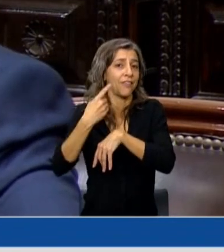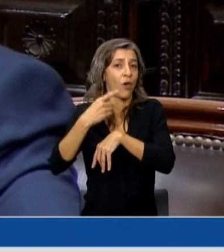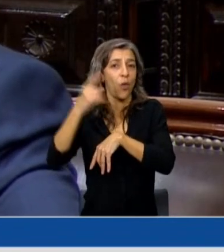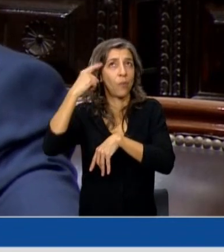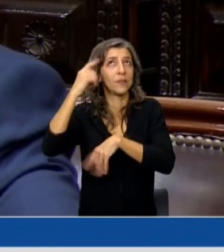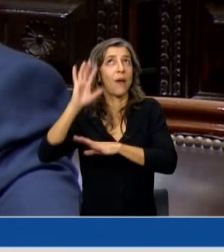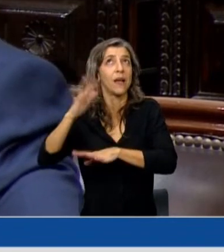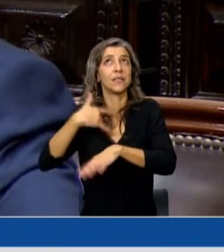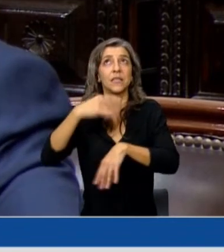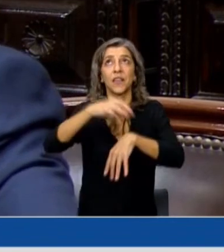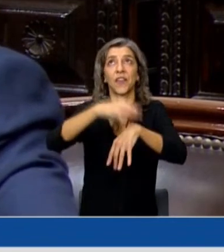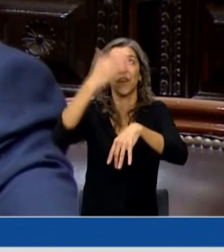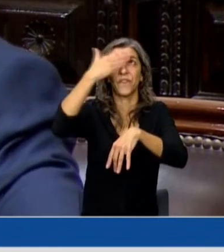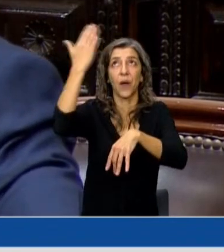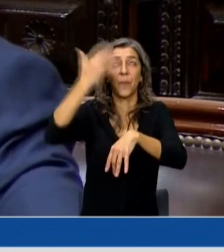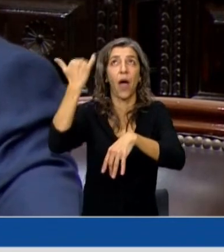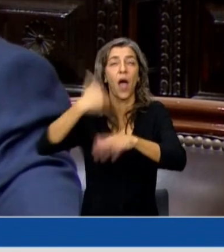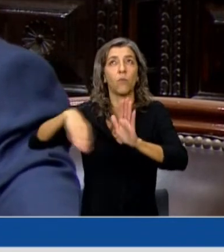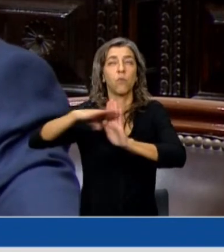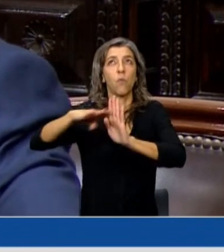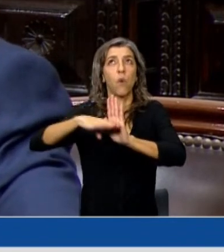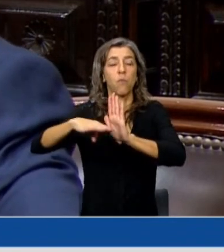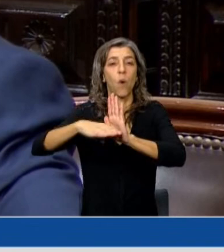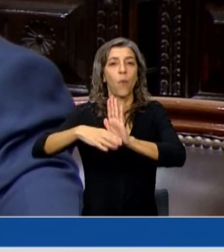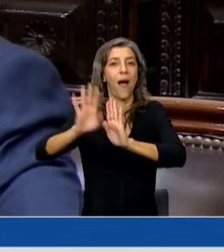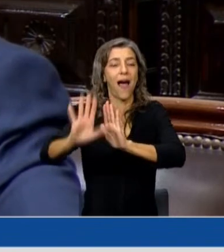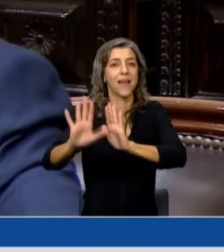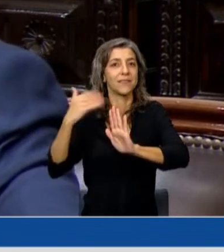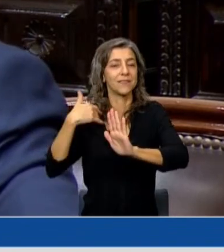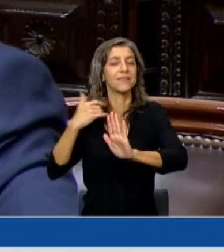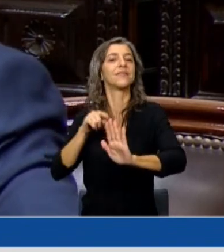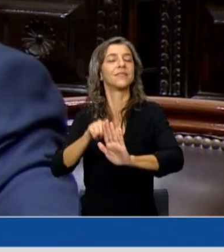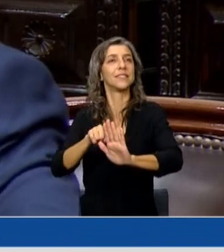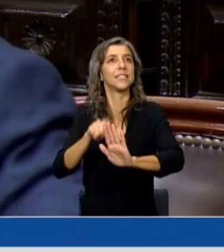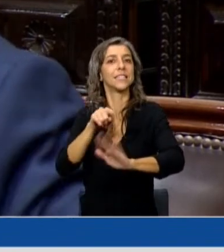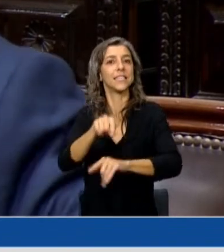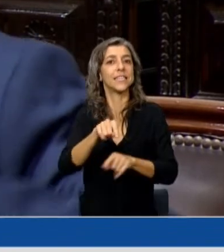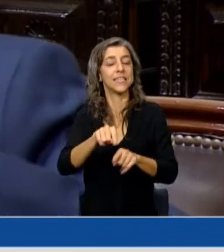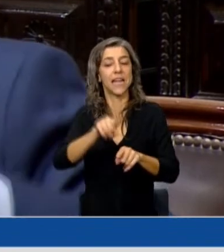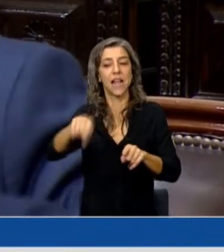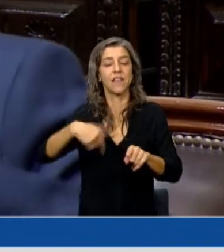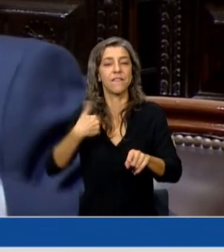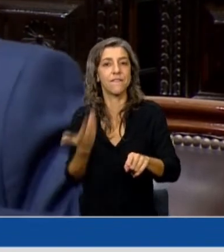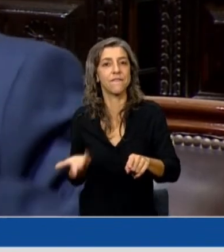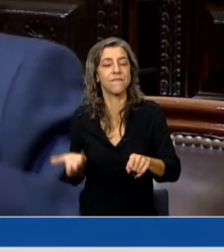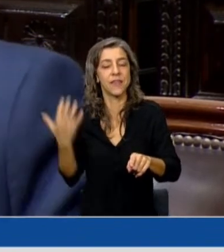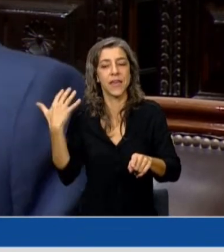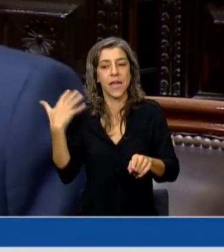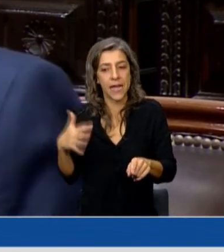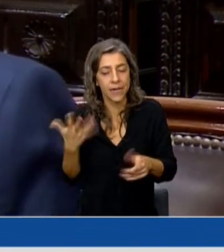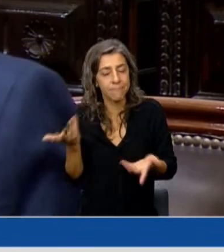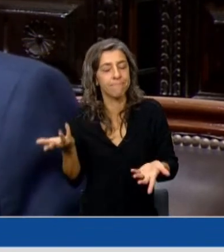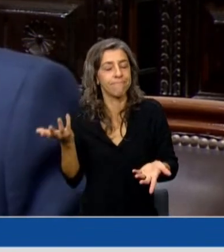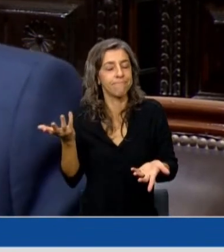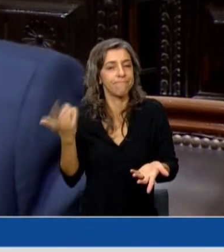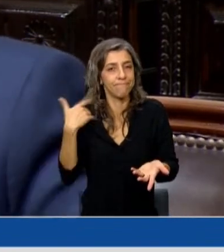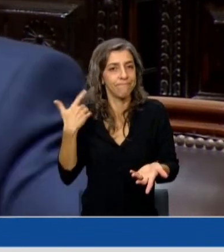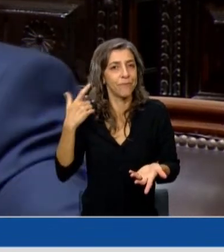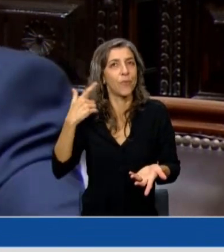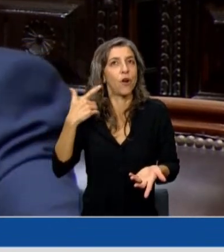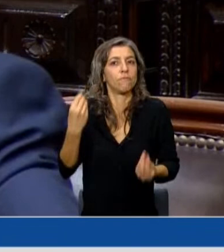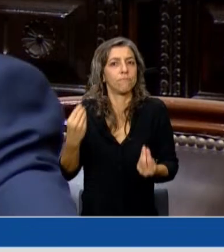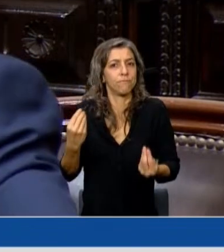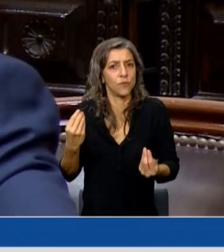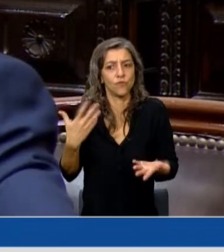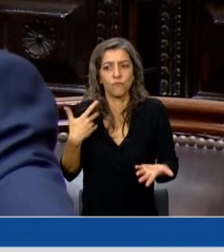actúa y se paga lo que es la terapia intensiva con toda esa tecnología y toda esa necesidad de aparatos para que